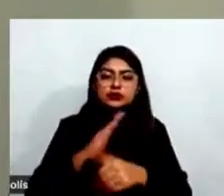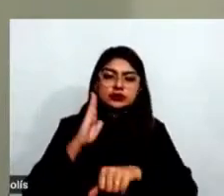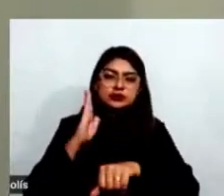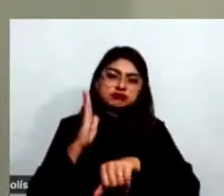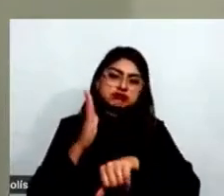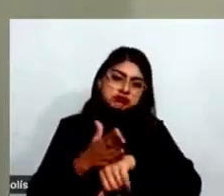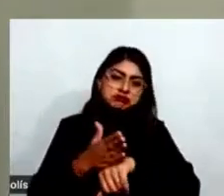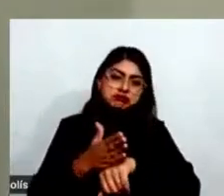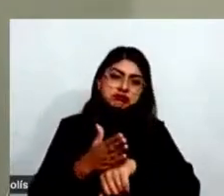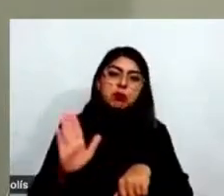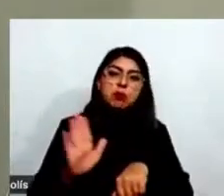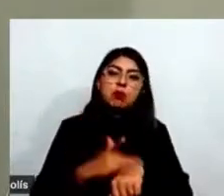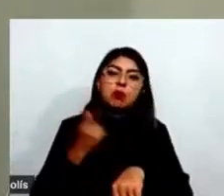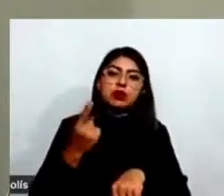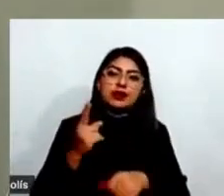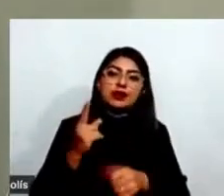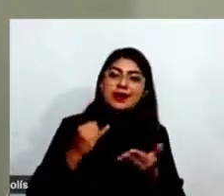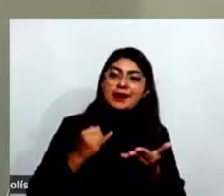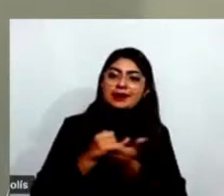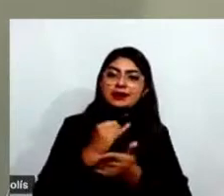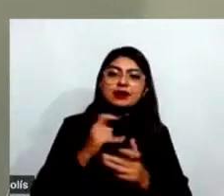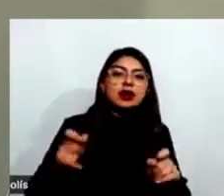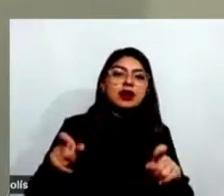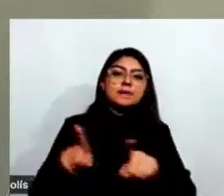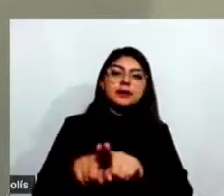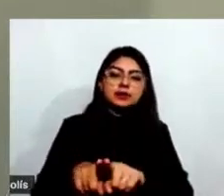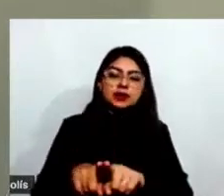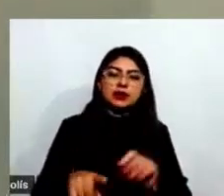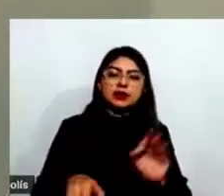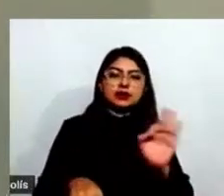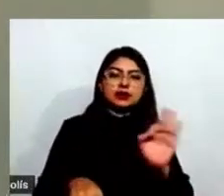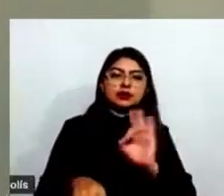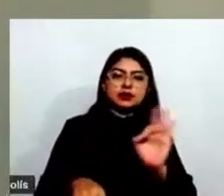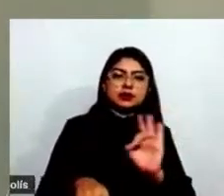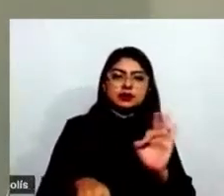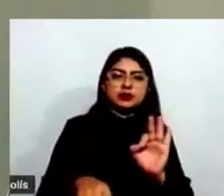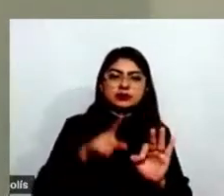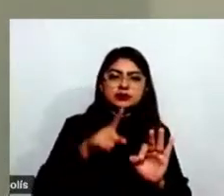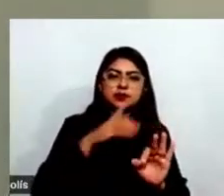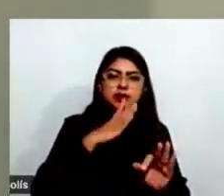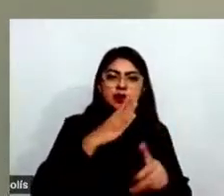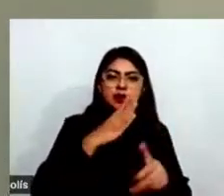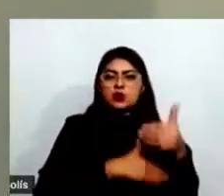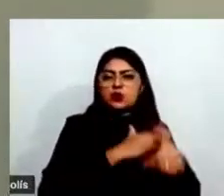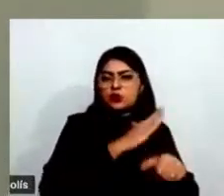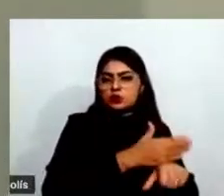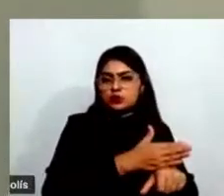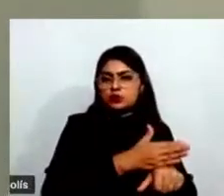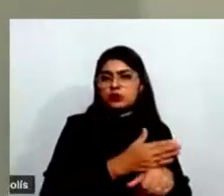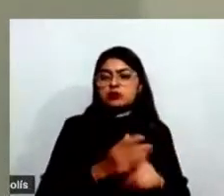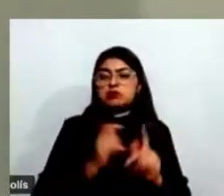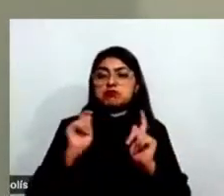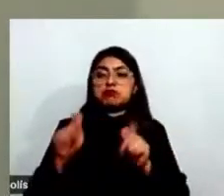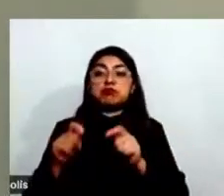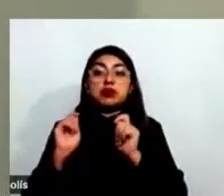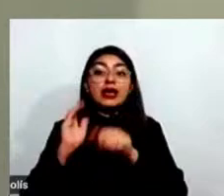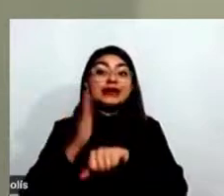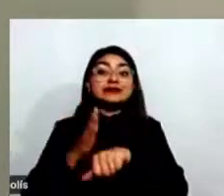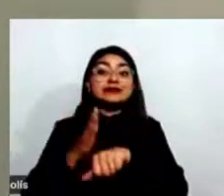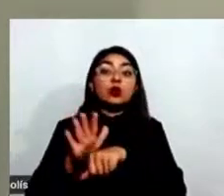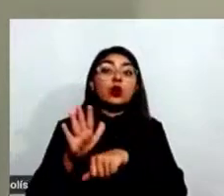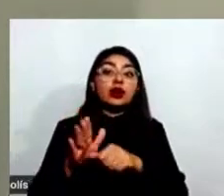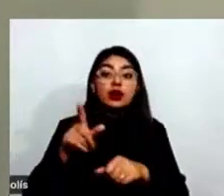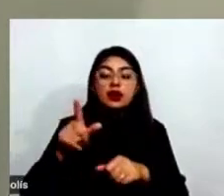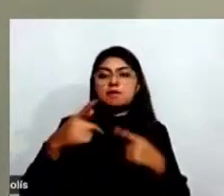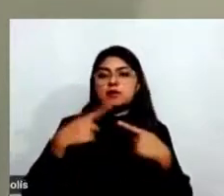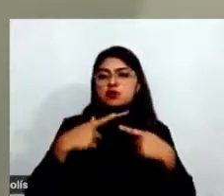es la misma que puede terminar adoptándose en un proceso disciplinario, que es la separación del juez por supuesta incompetencia,